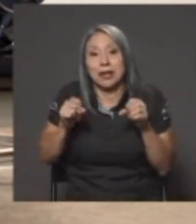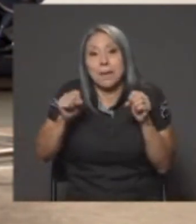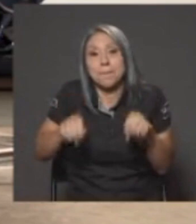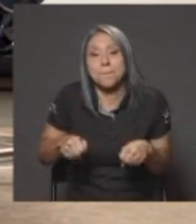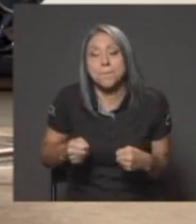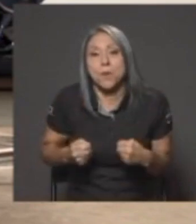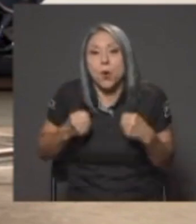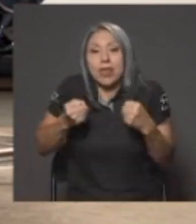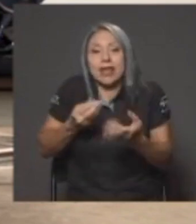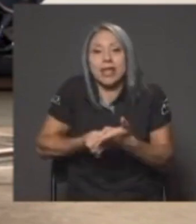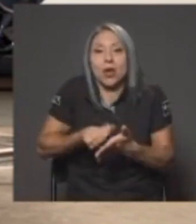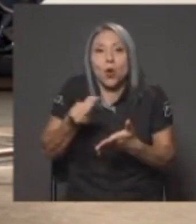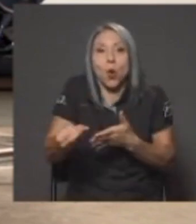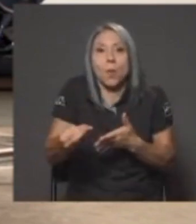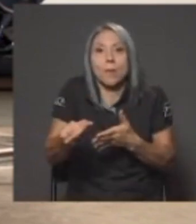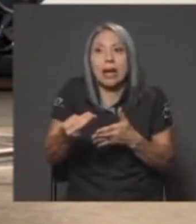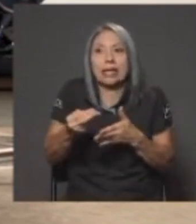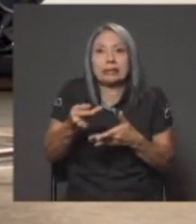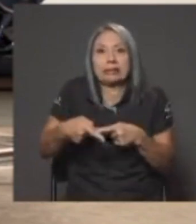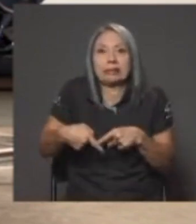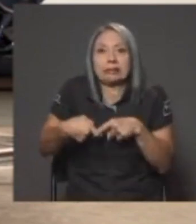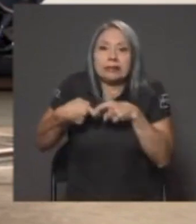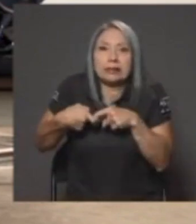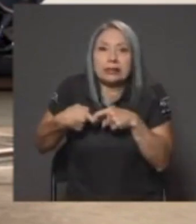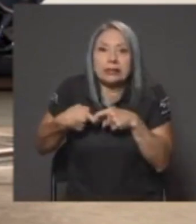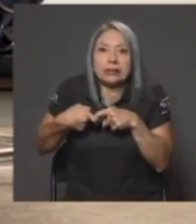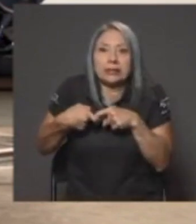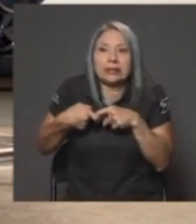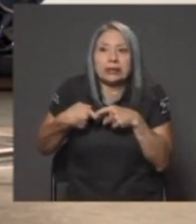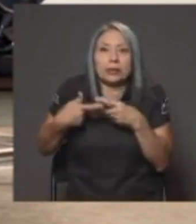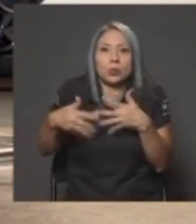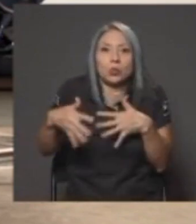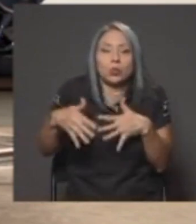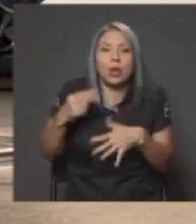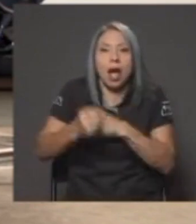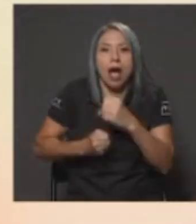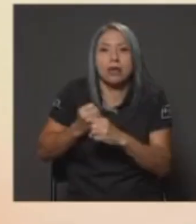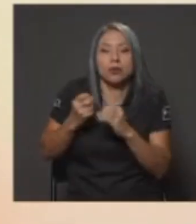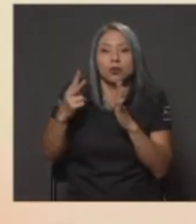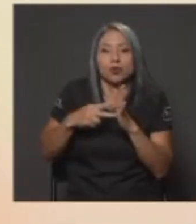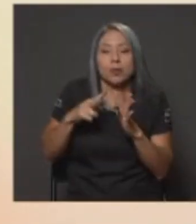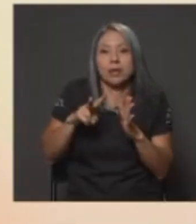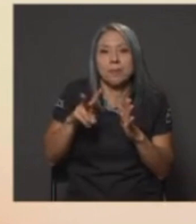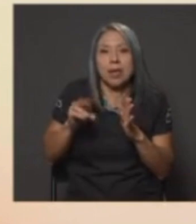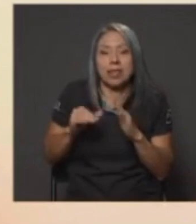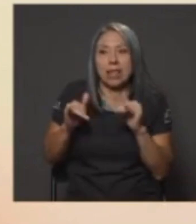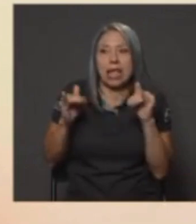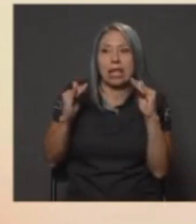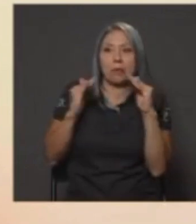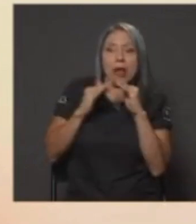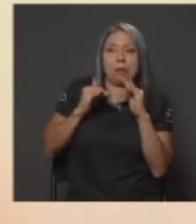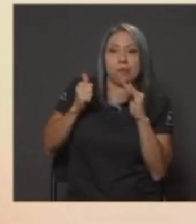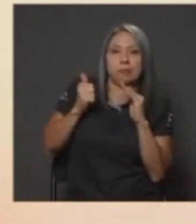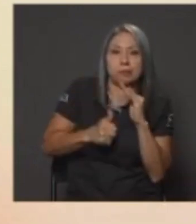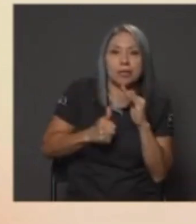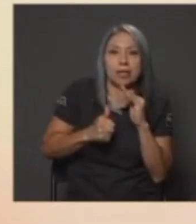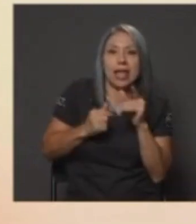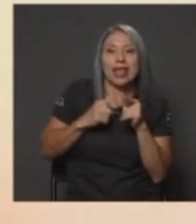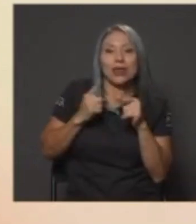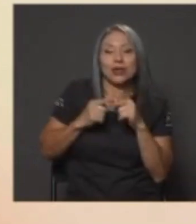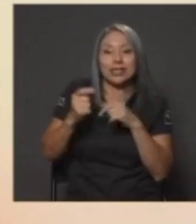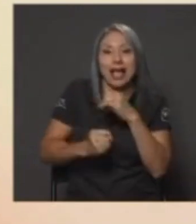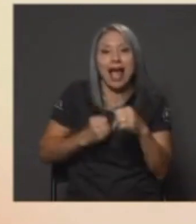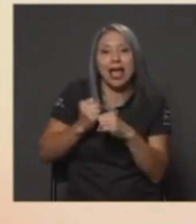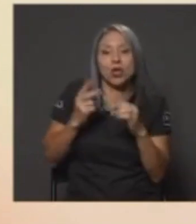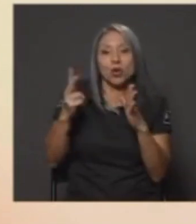acumuló, sobre todo en 2020, pues salió a buscar qué comprar